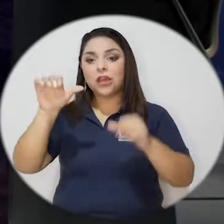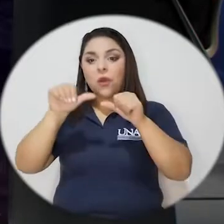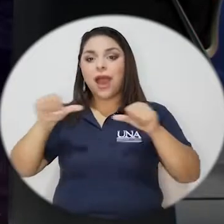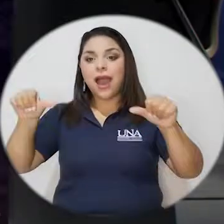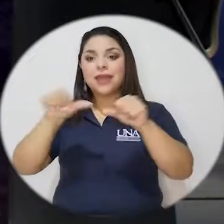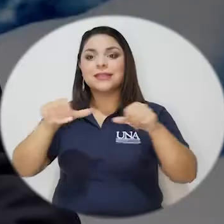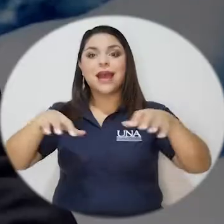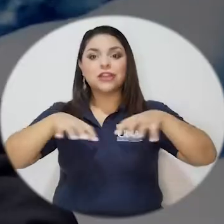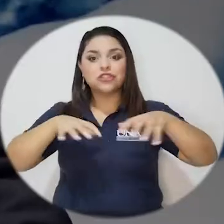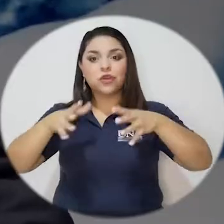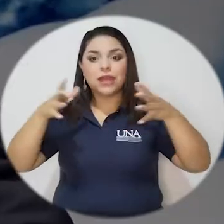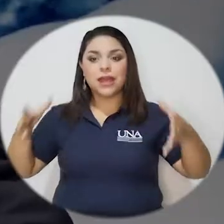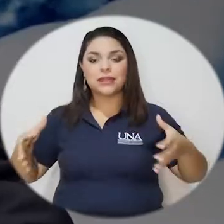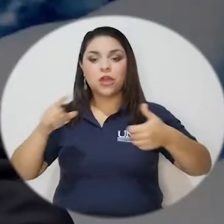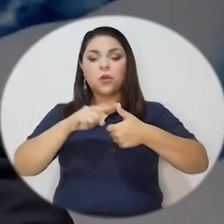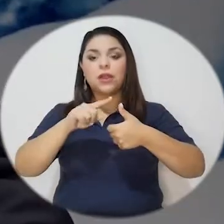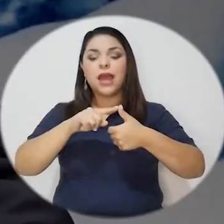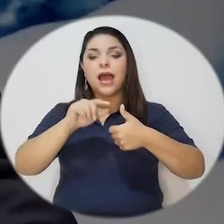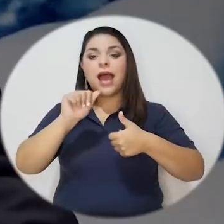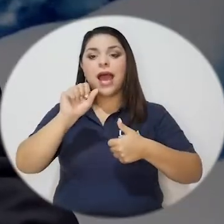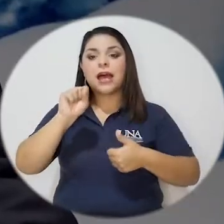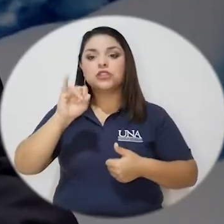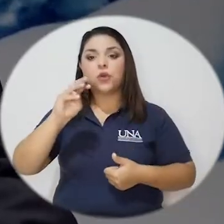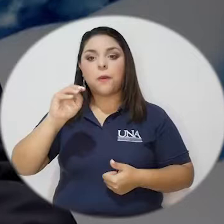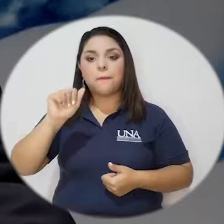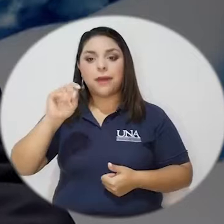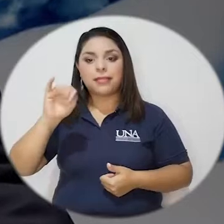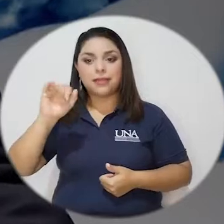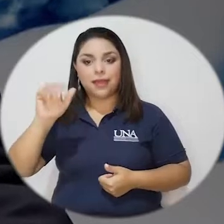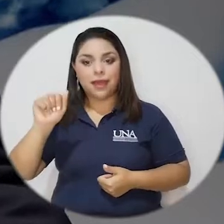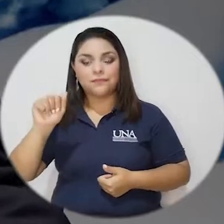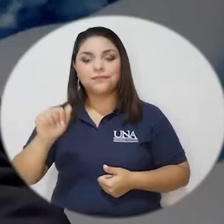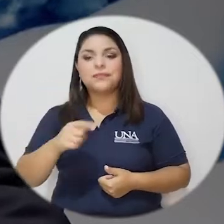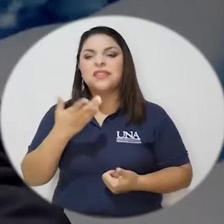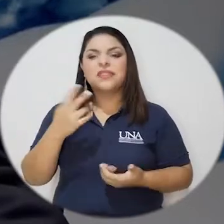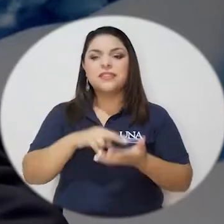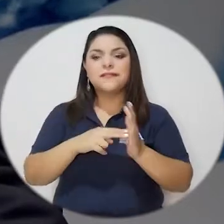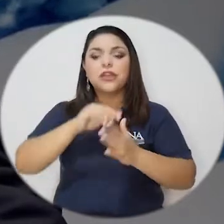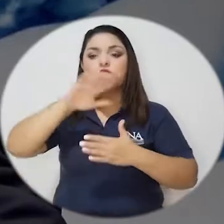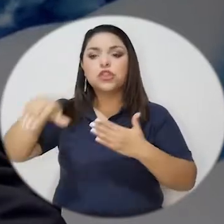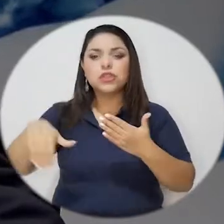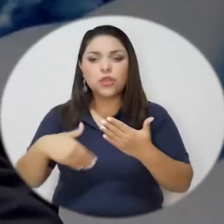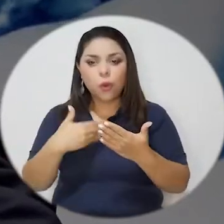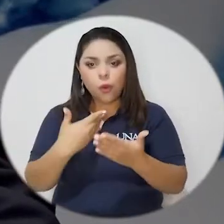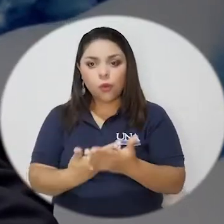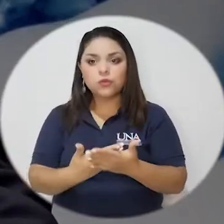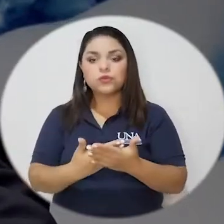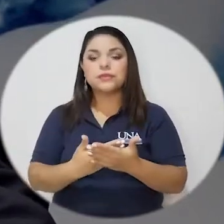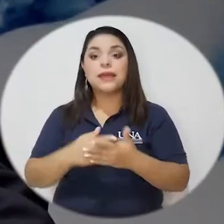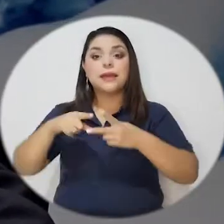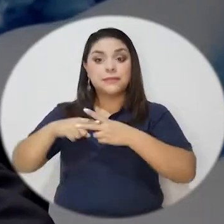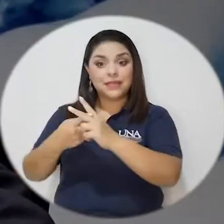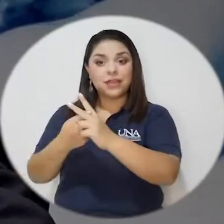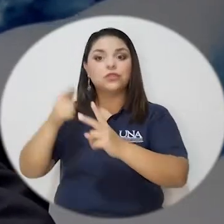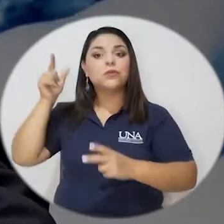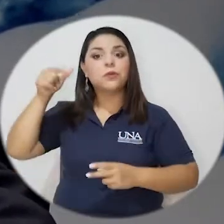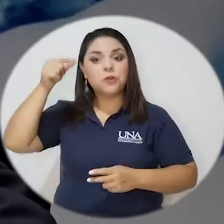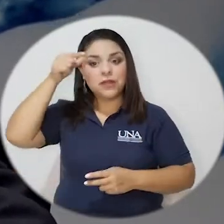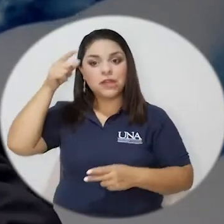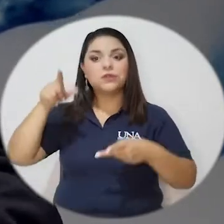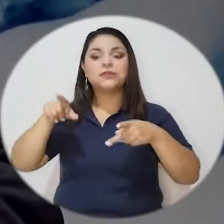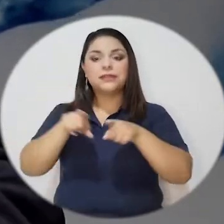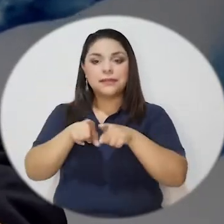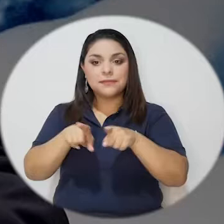hacer. Una es axiomática. Todos, pero todos, empezando por lo que llamamos el gobierno,